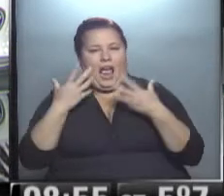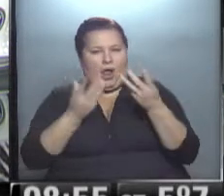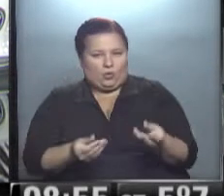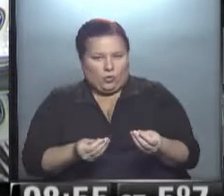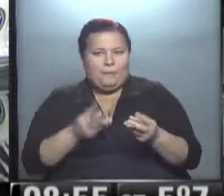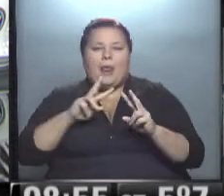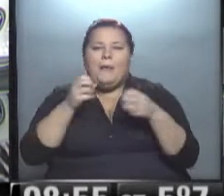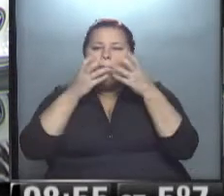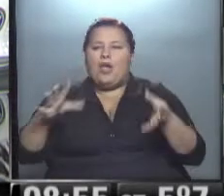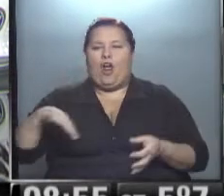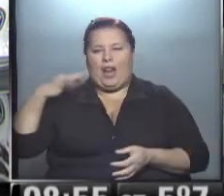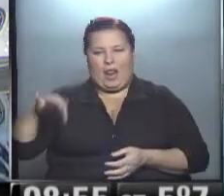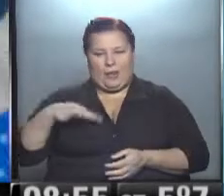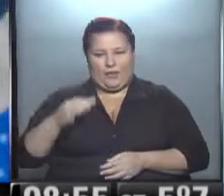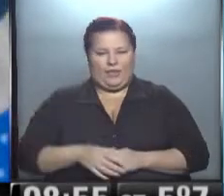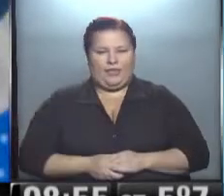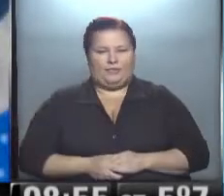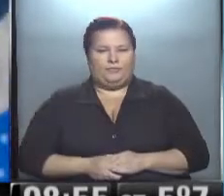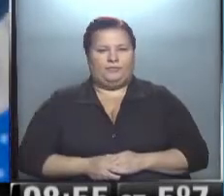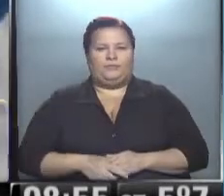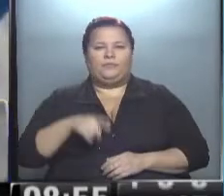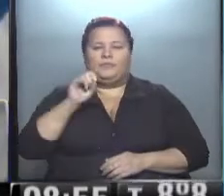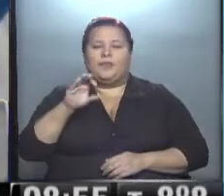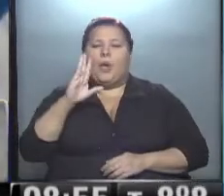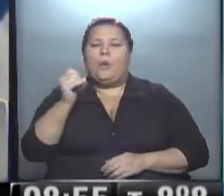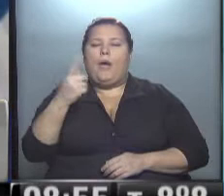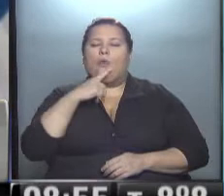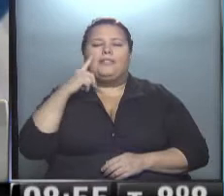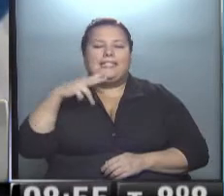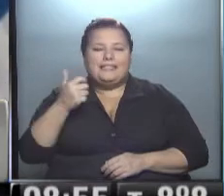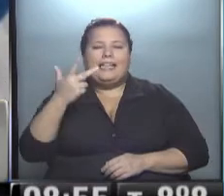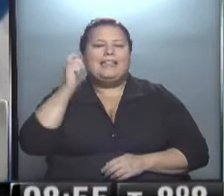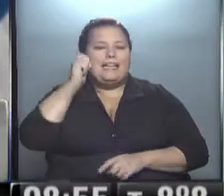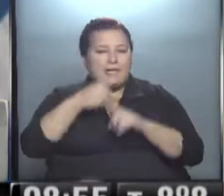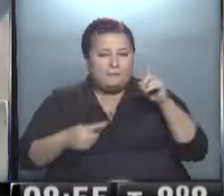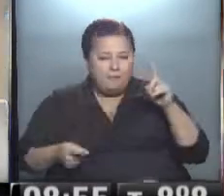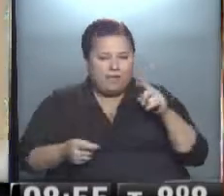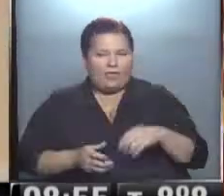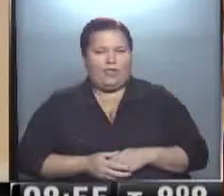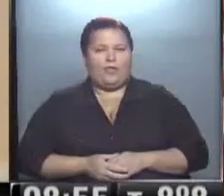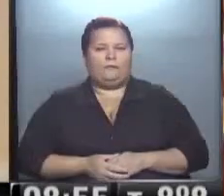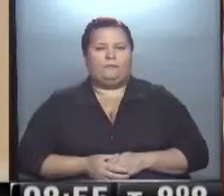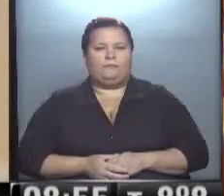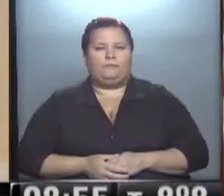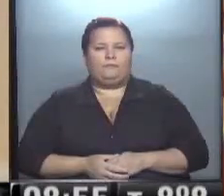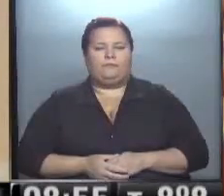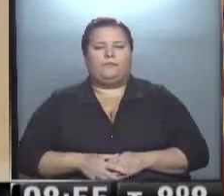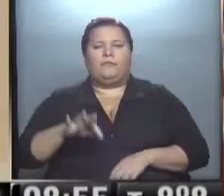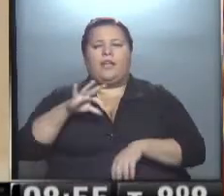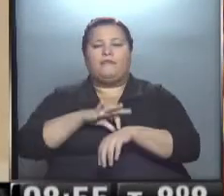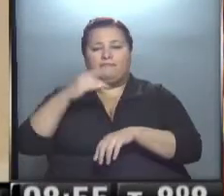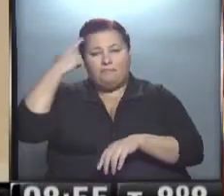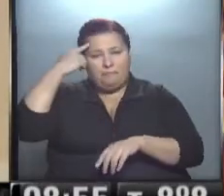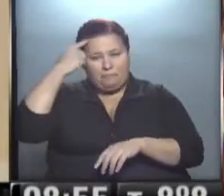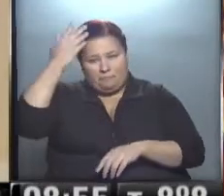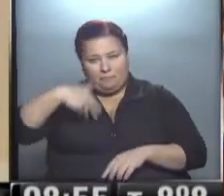para mejorar su calidad de vida. Se llama Bautista, tiene 3 añitos y medio, tiene una parálisis